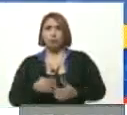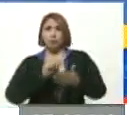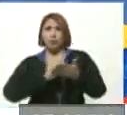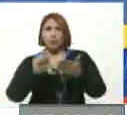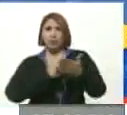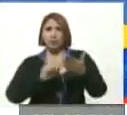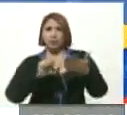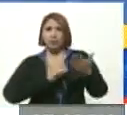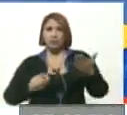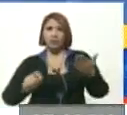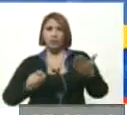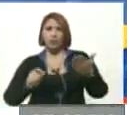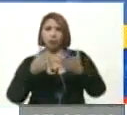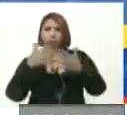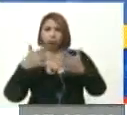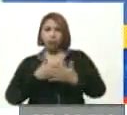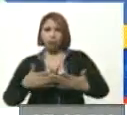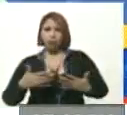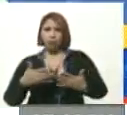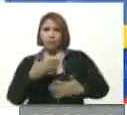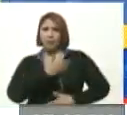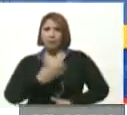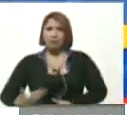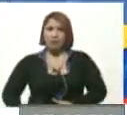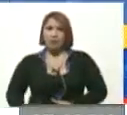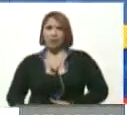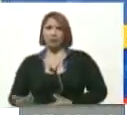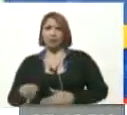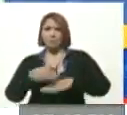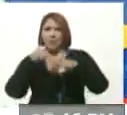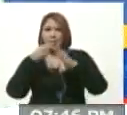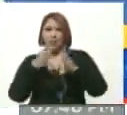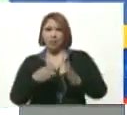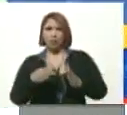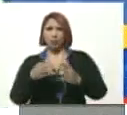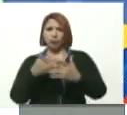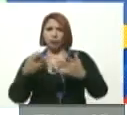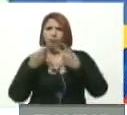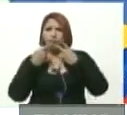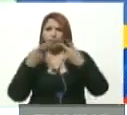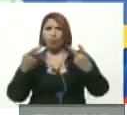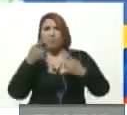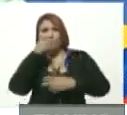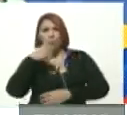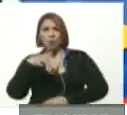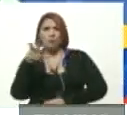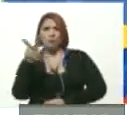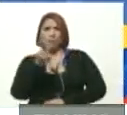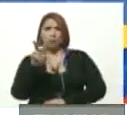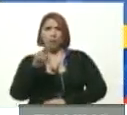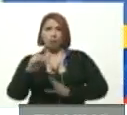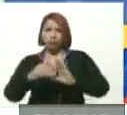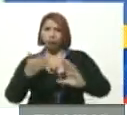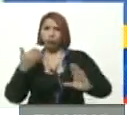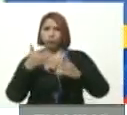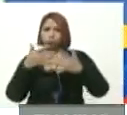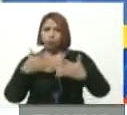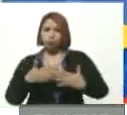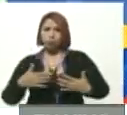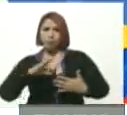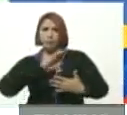a presidentes, primeros ministros, escribió cartas al pueblo de Venezuela, me escribió cartas a mí, a